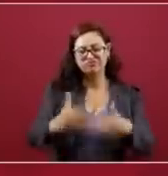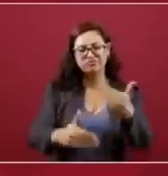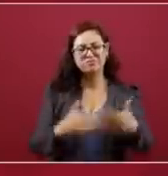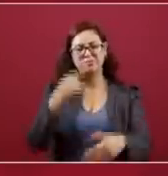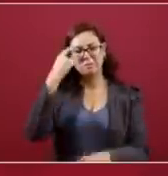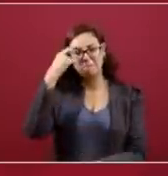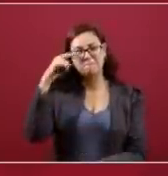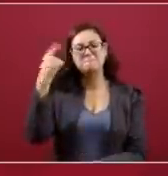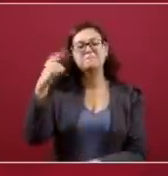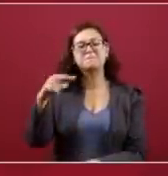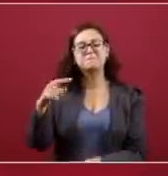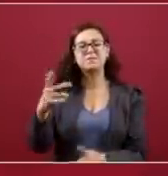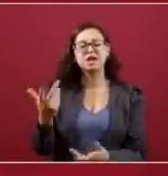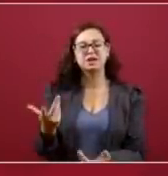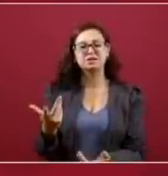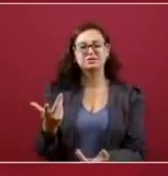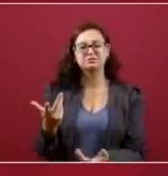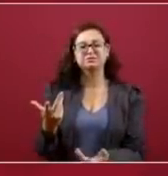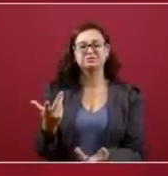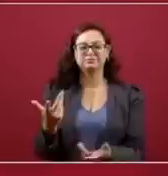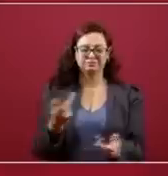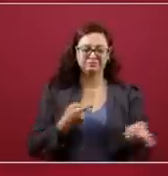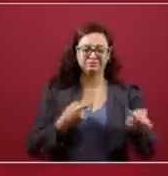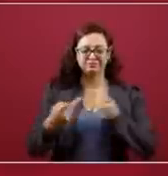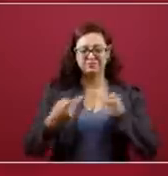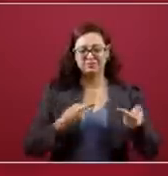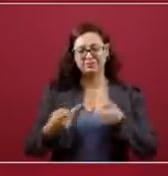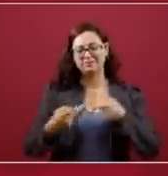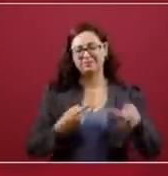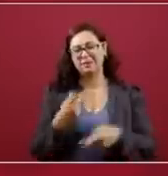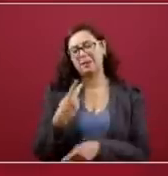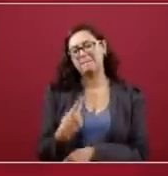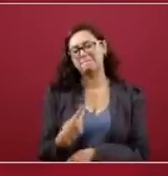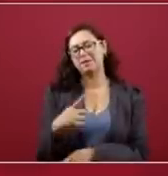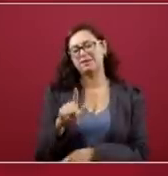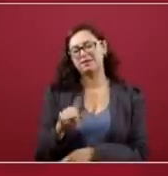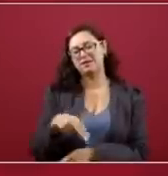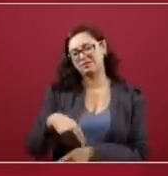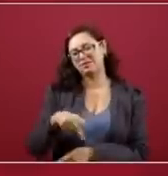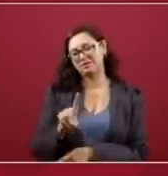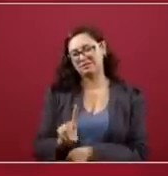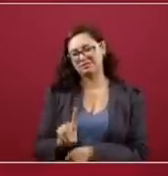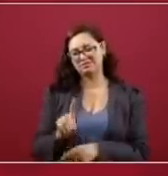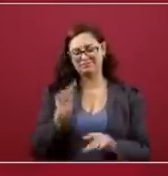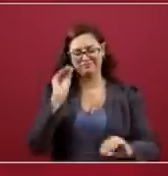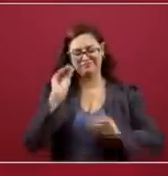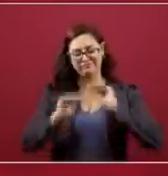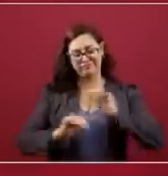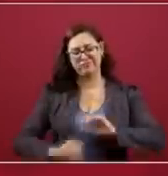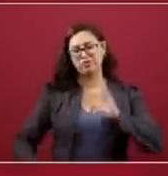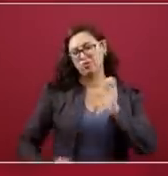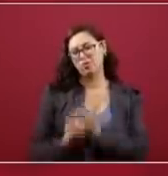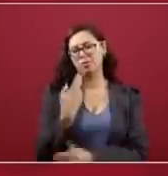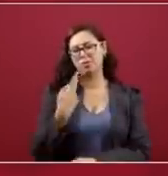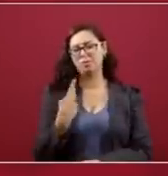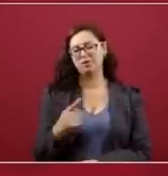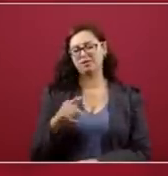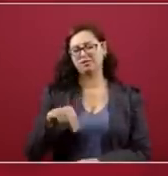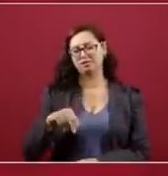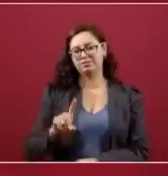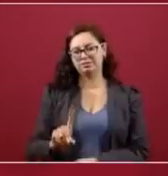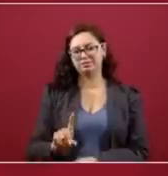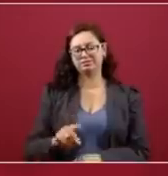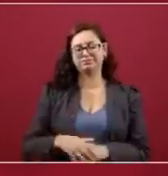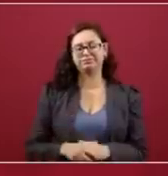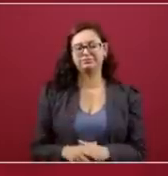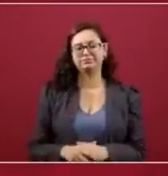del Plan Nacional de Desarrollo. El mandatario aclaró que hay contratos del gobierno